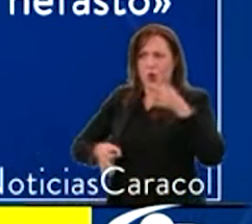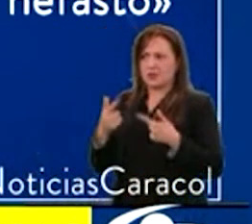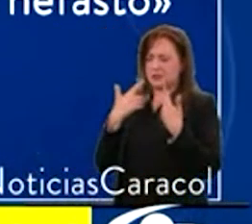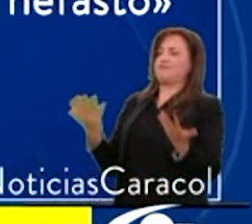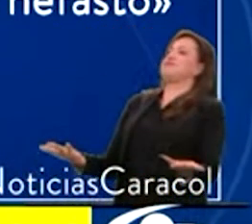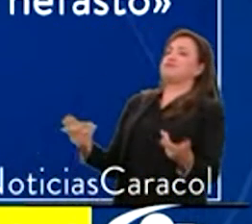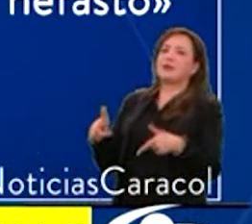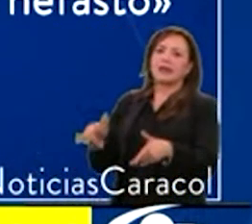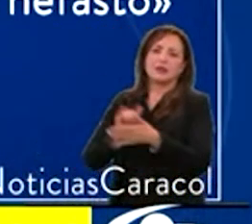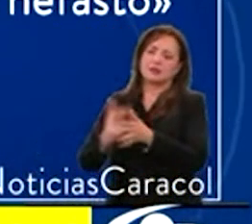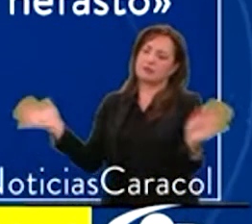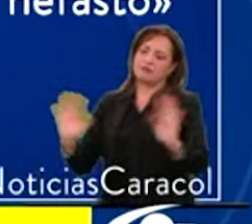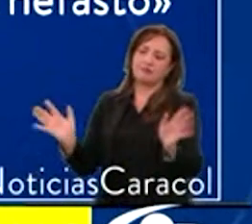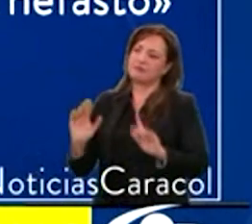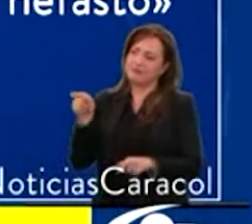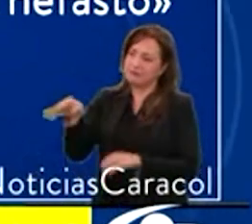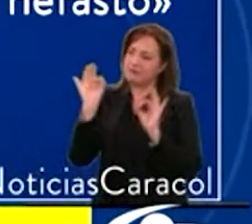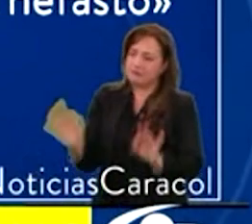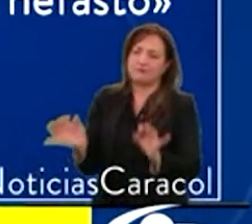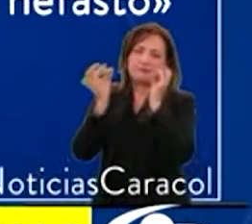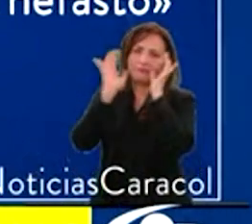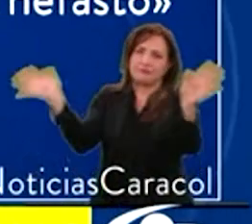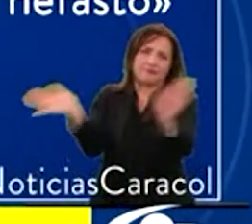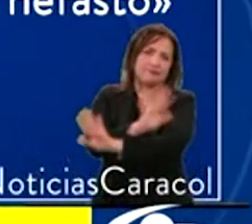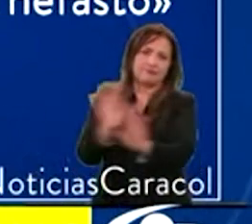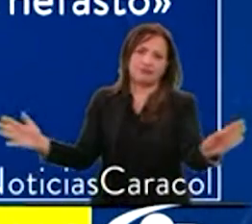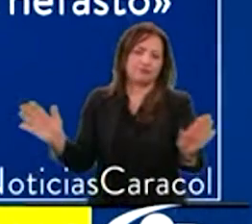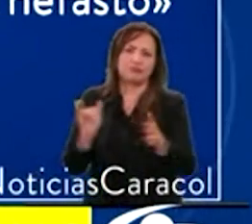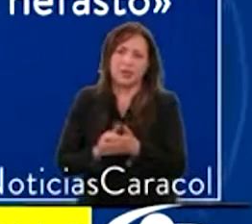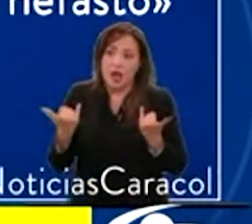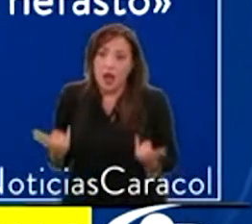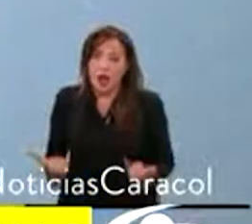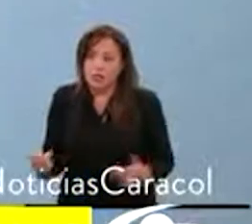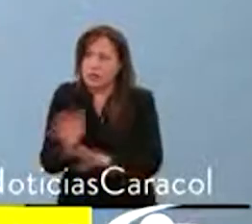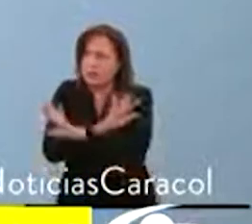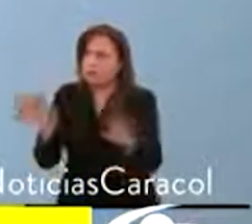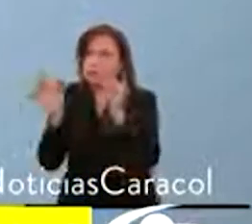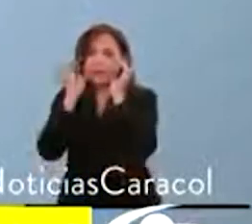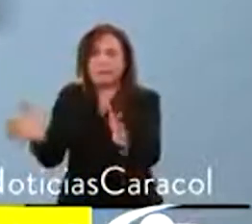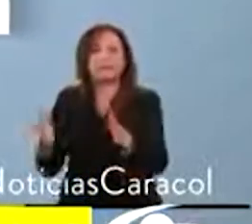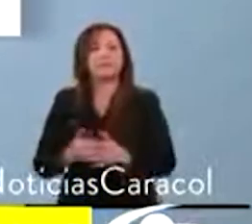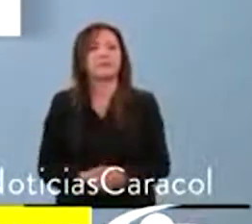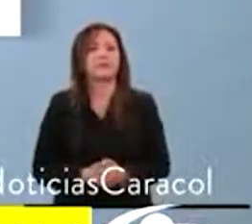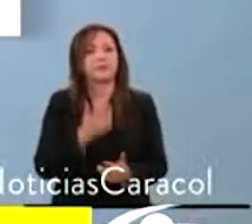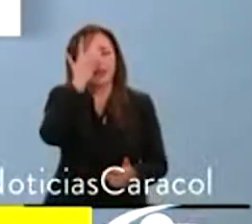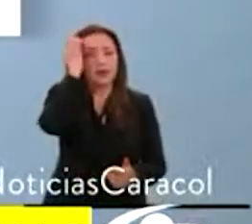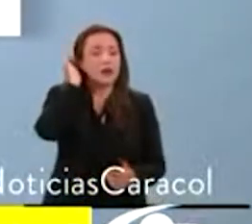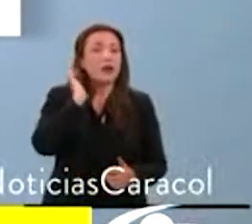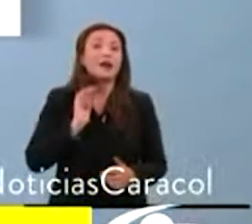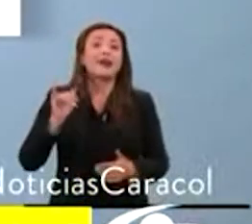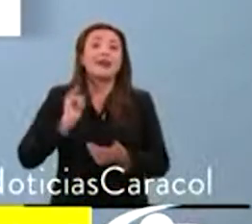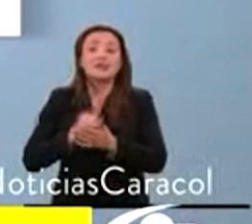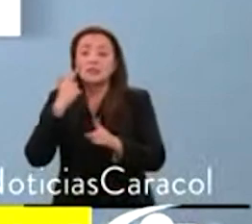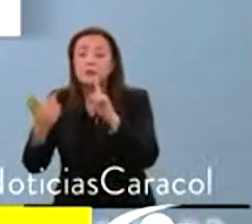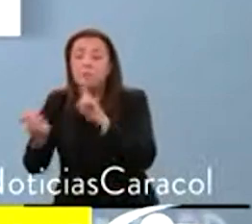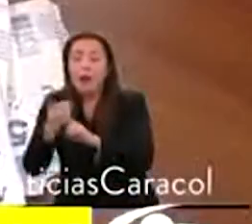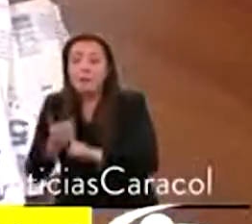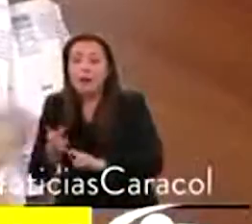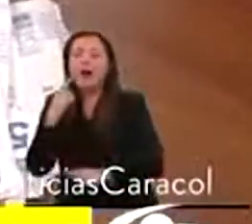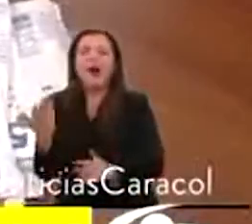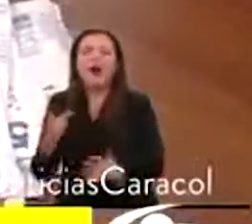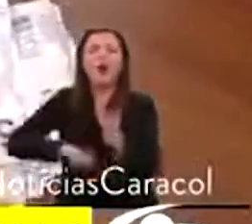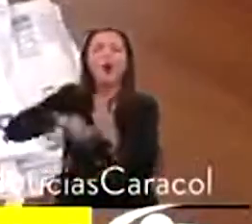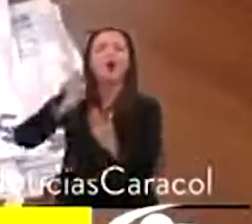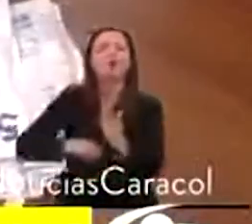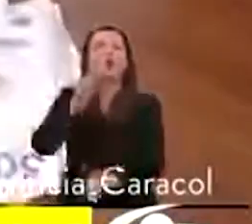es suficiente para decir que ese diagnóstico es nefasto, actualmente nefasto. Las irregularidades encontradas rodean un contrato por